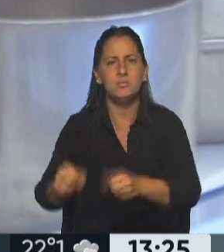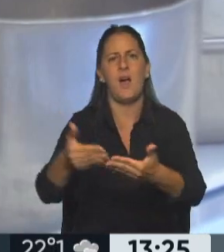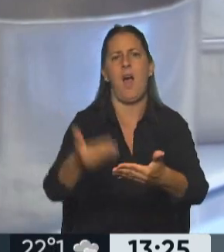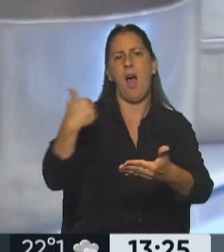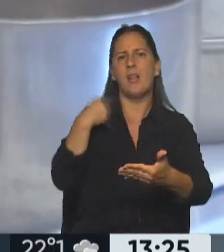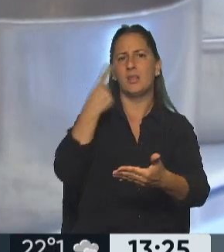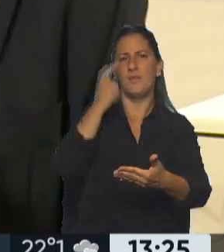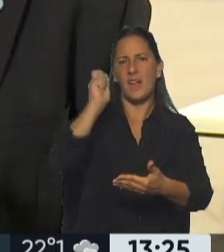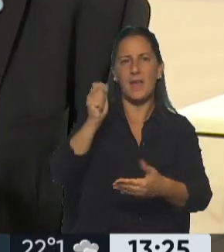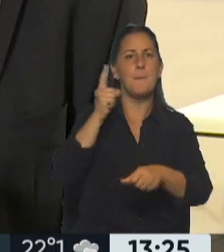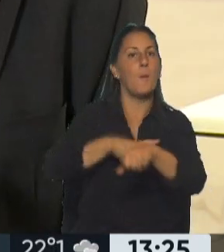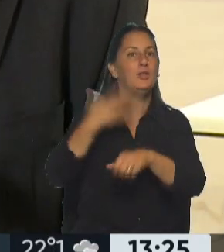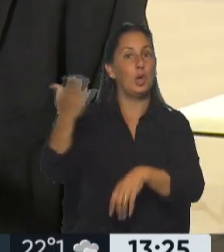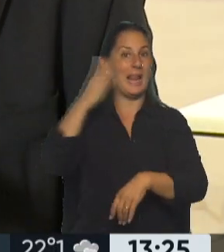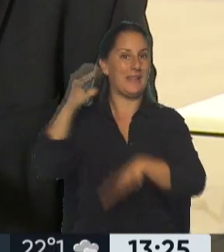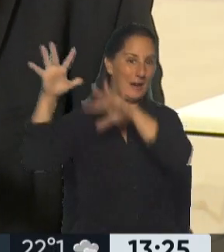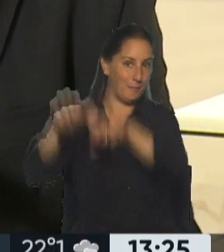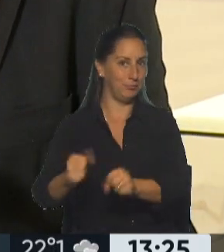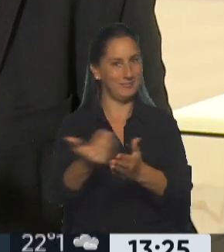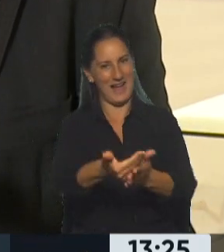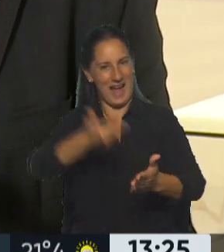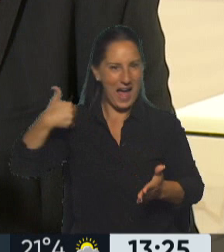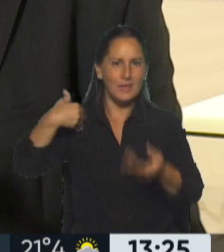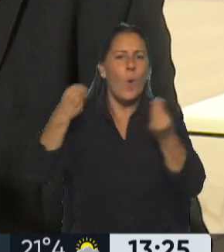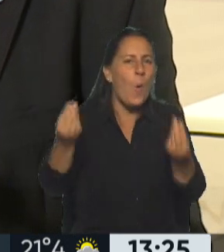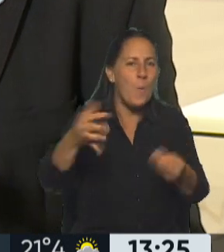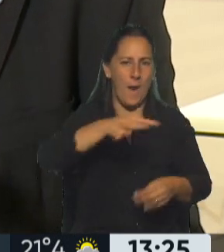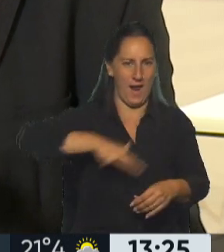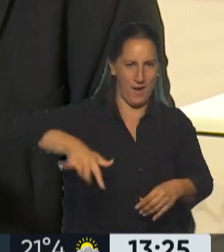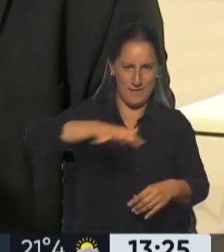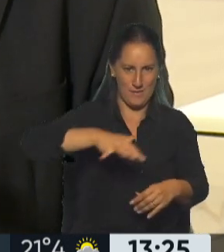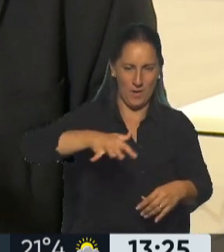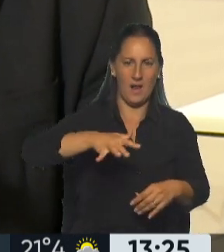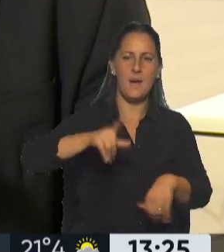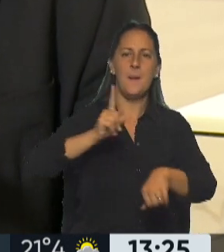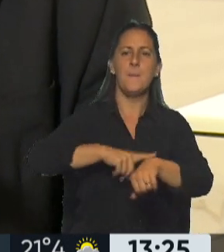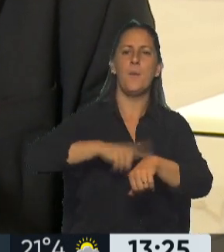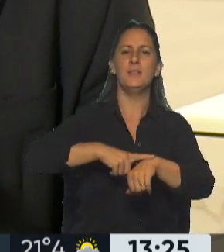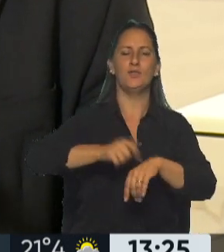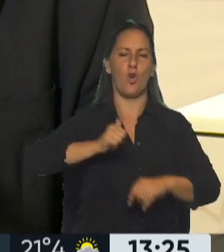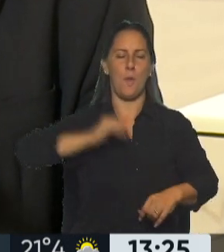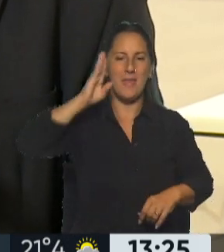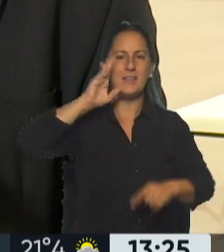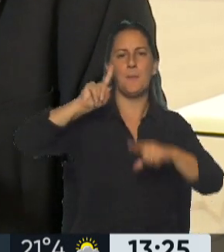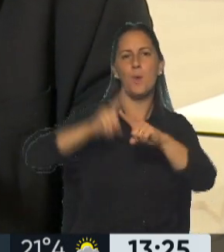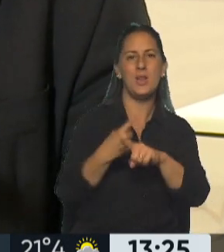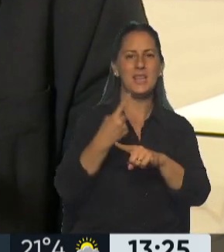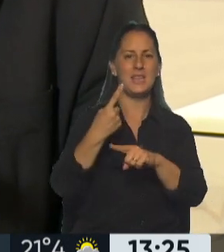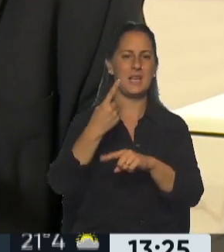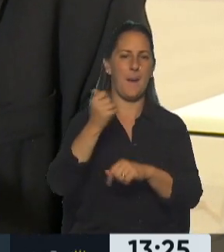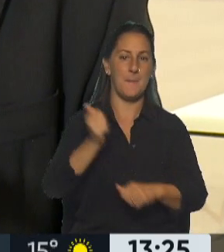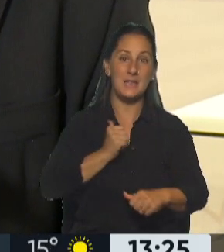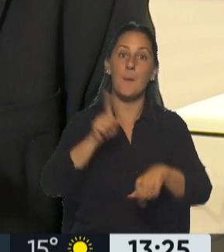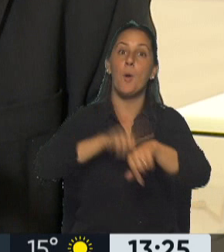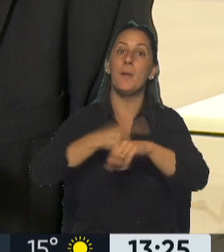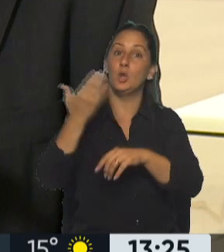significa el paisaje. Tenemos el sello de Vernet cuando firmaba en la comandancia política militar previo a la